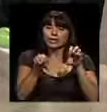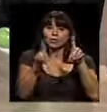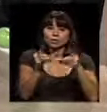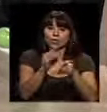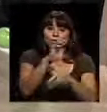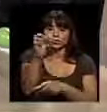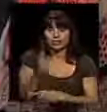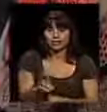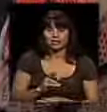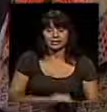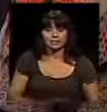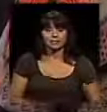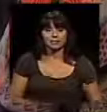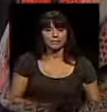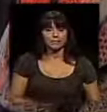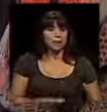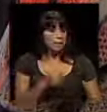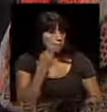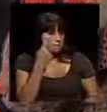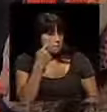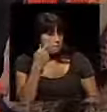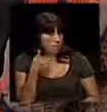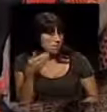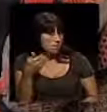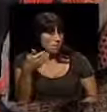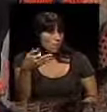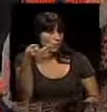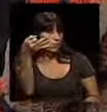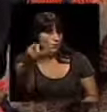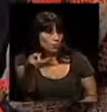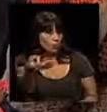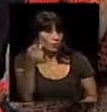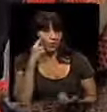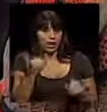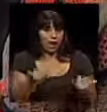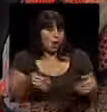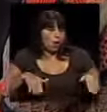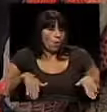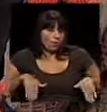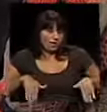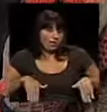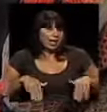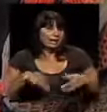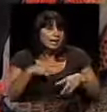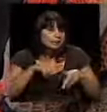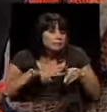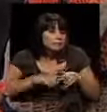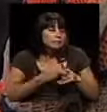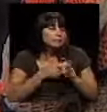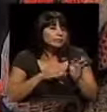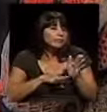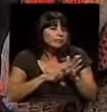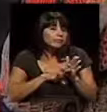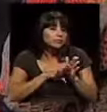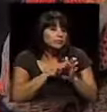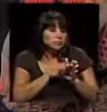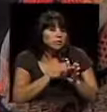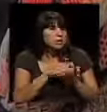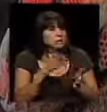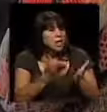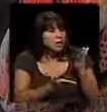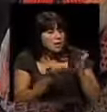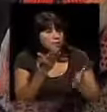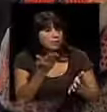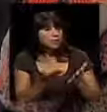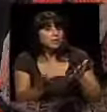costarricense. Se vislumbra a futuro, ya que no se cuenta ahorita, ¿verdad?, como está apenas en desarrollo, iniciándose, se contempla tal vez